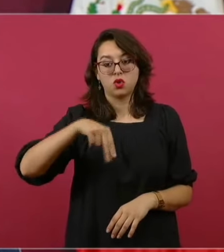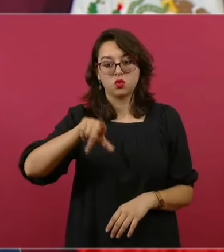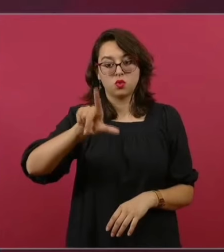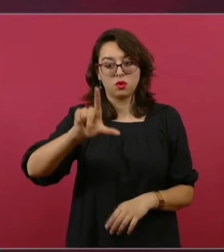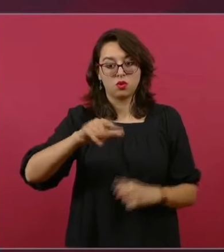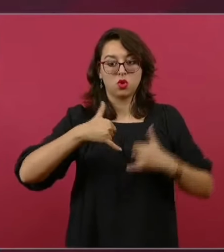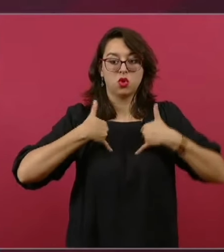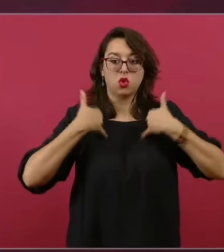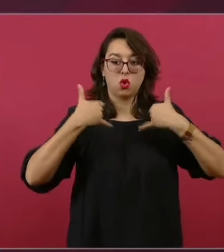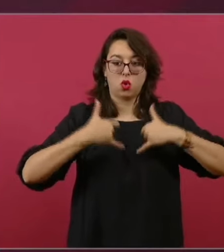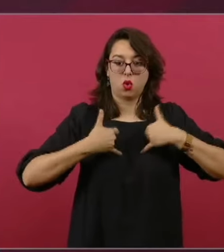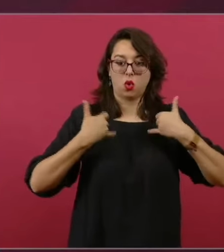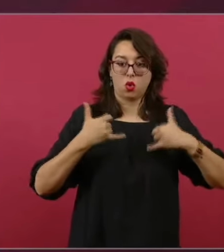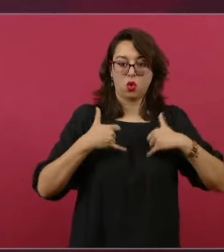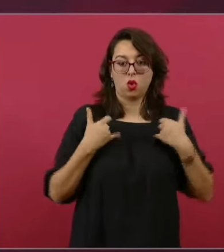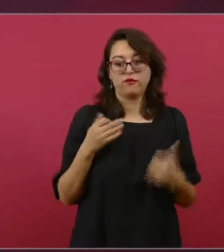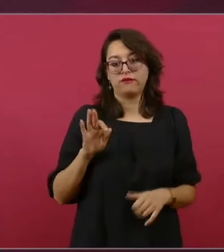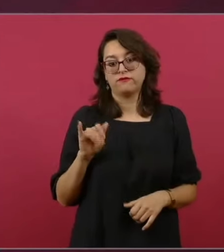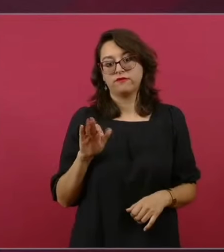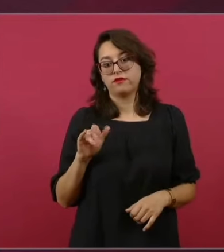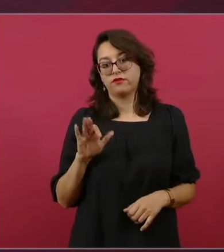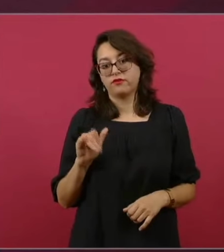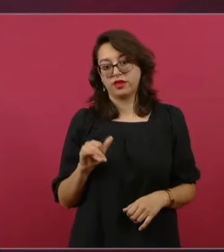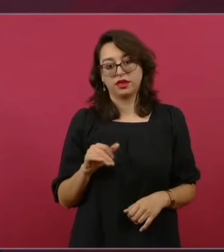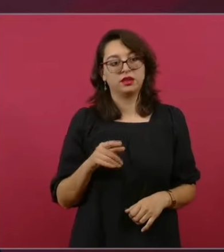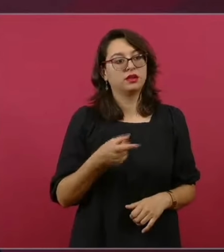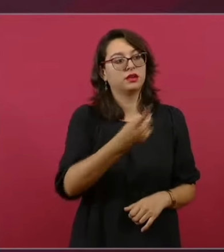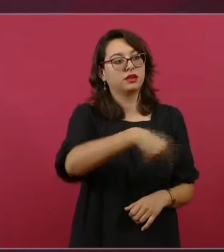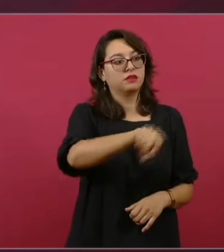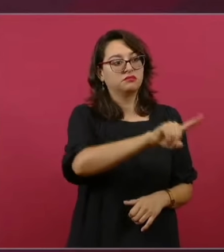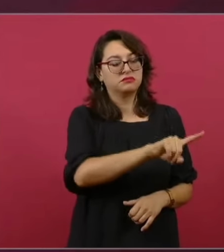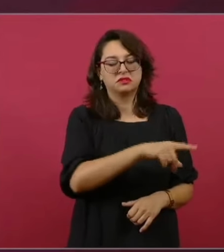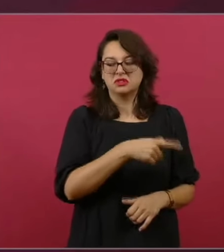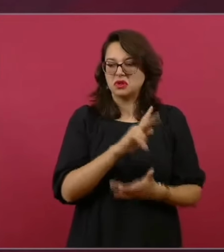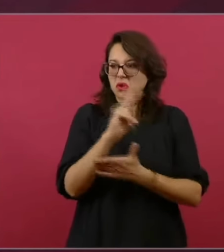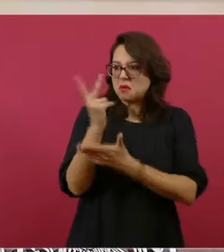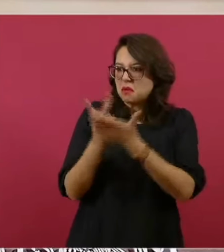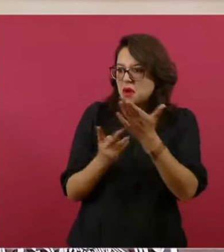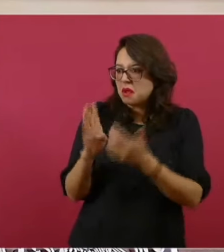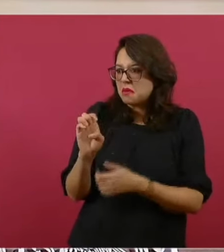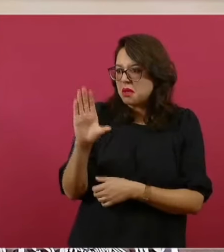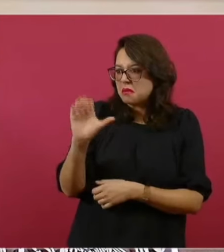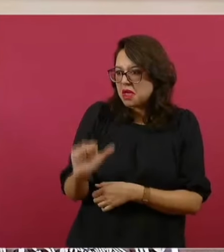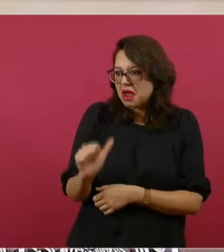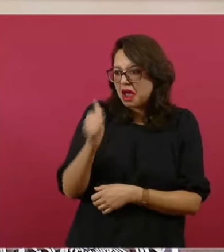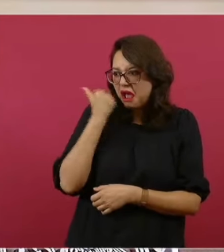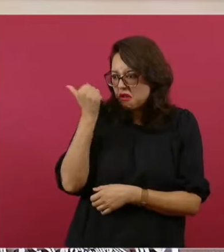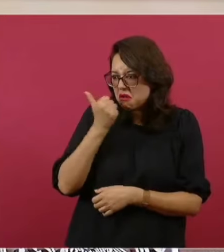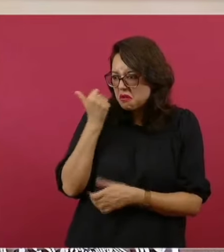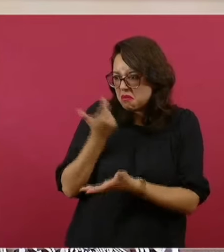acuerdo, que hicieron una campaña en contra de ese programa.